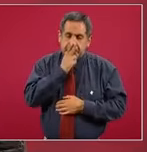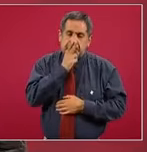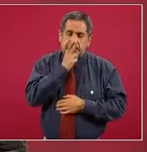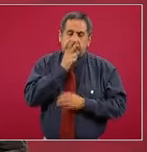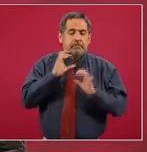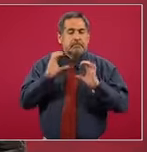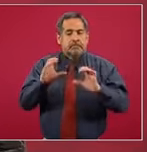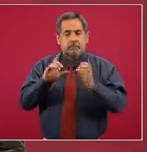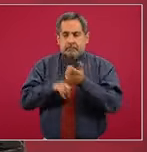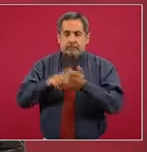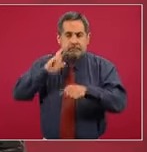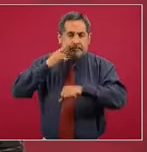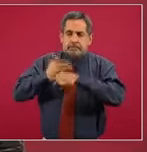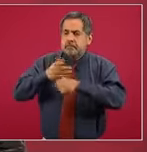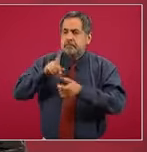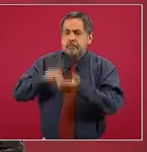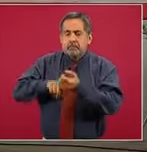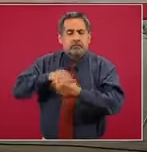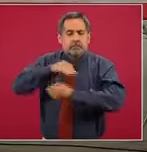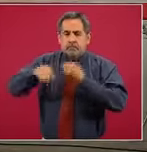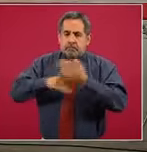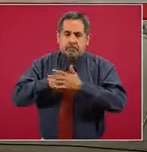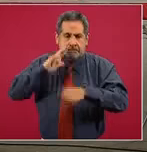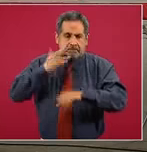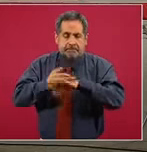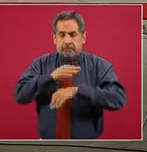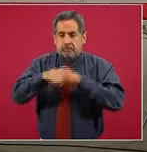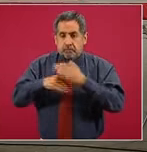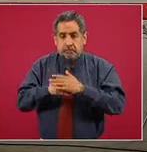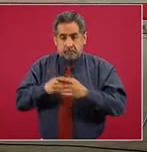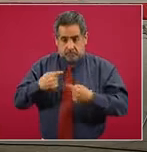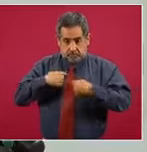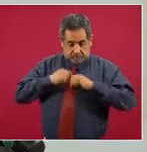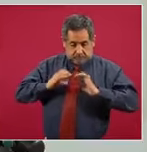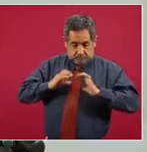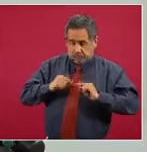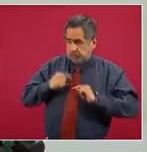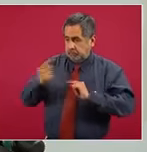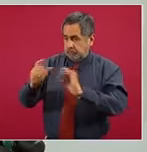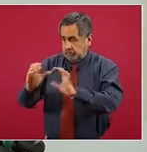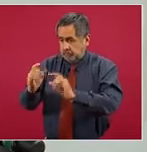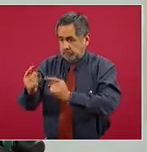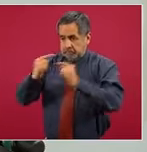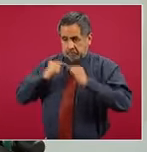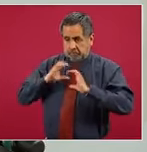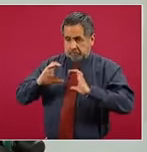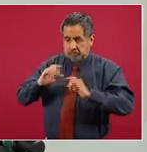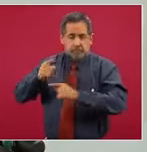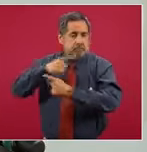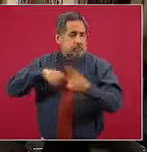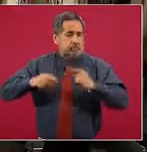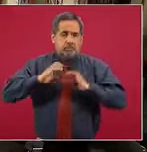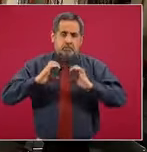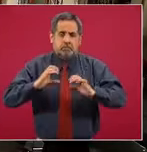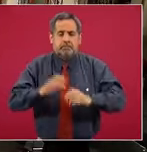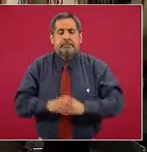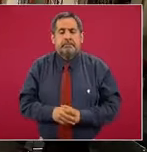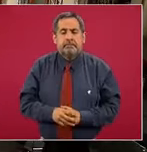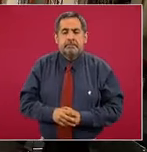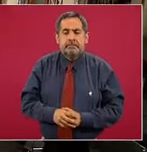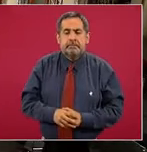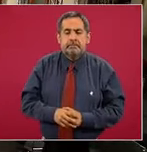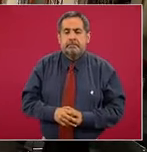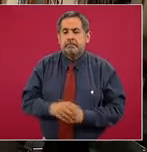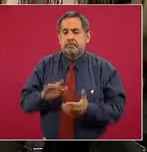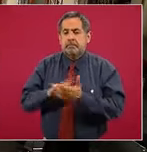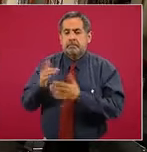una corresponsabilidad de todos. Si te cuidas tú, nos cuidamos todas y todos. Muchas gracias,